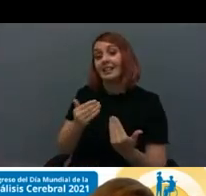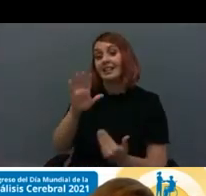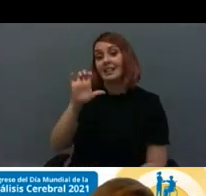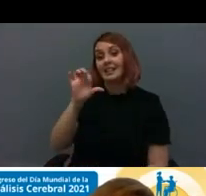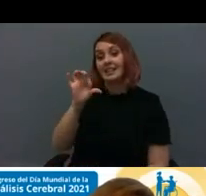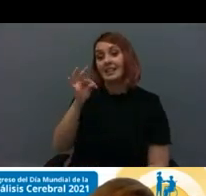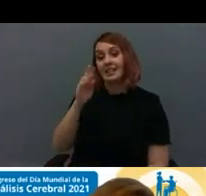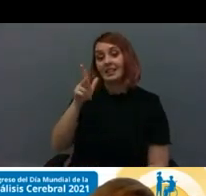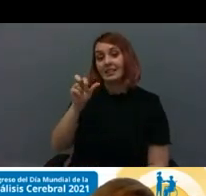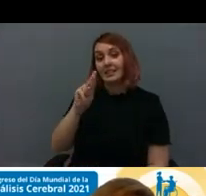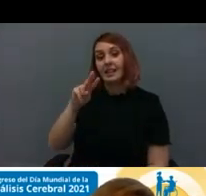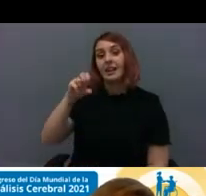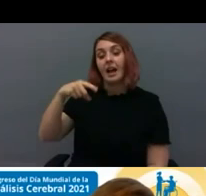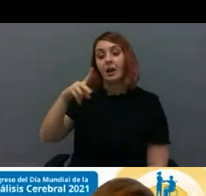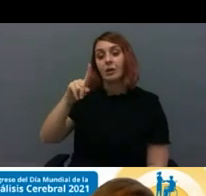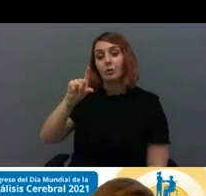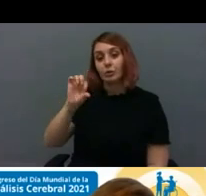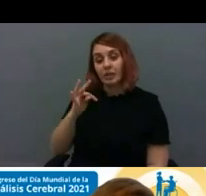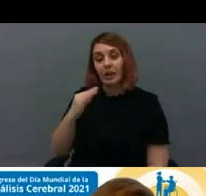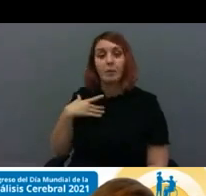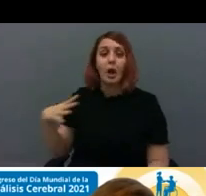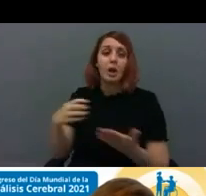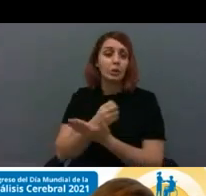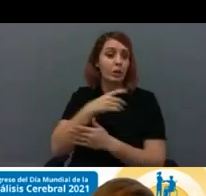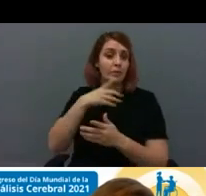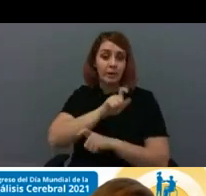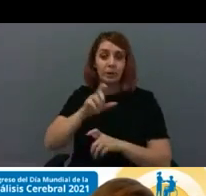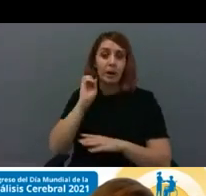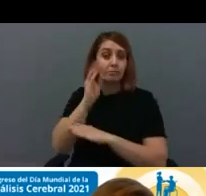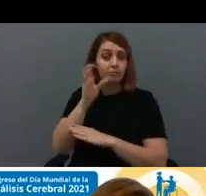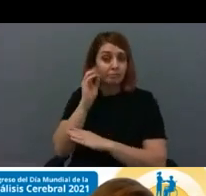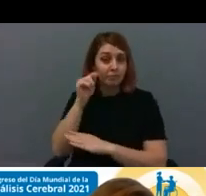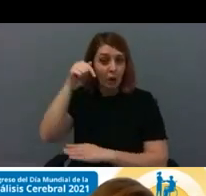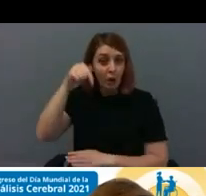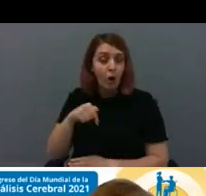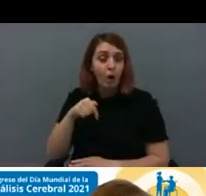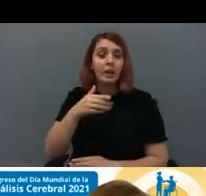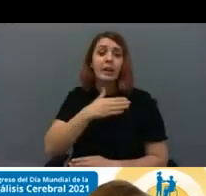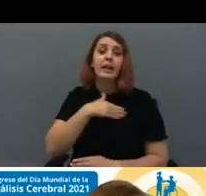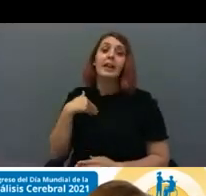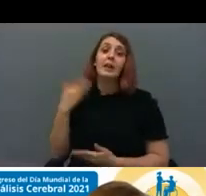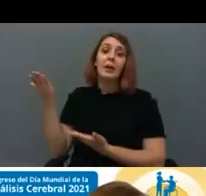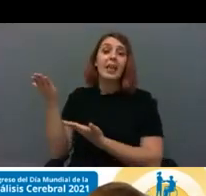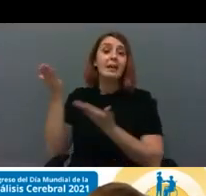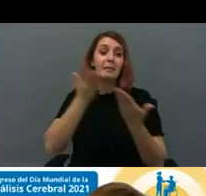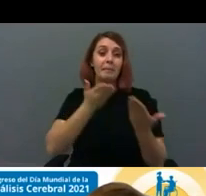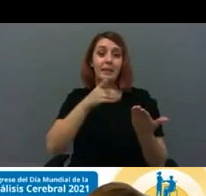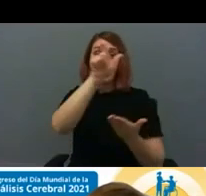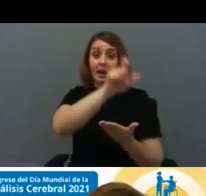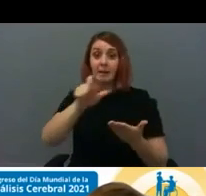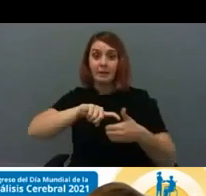Esther, Agustina, Miguel Ángel, Dolores, Vicky. Simplemente invitar a las